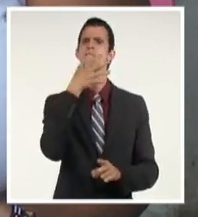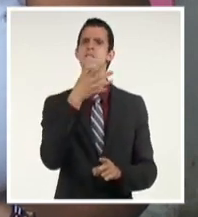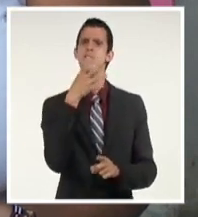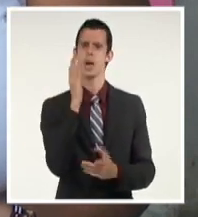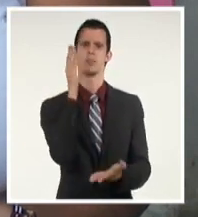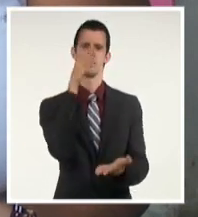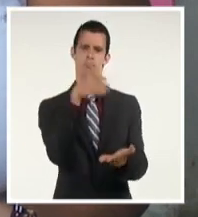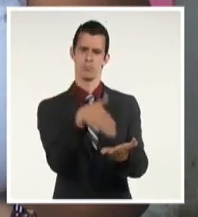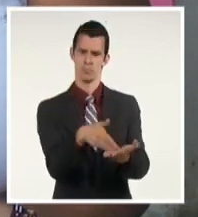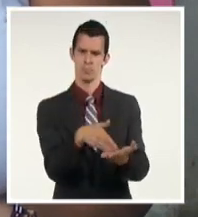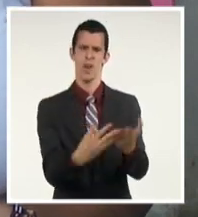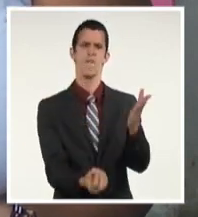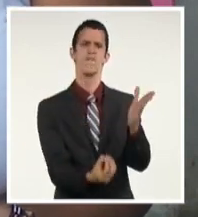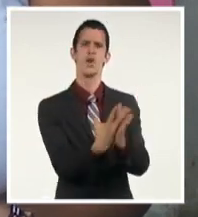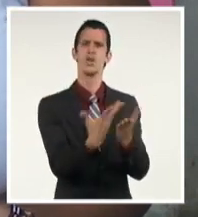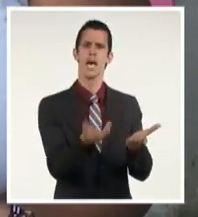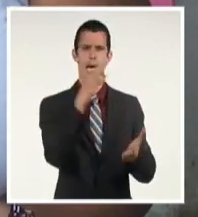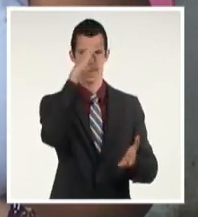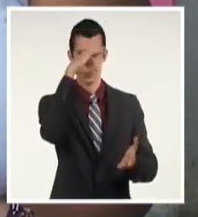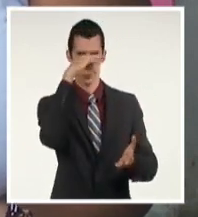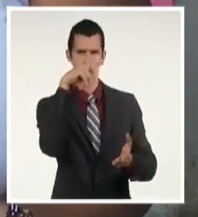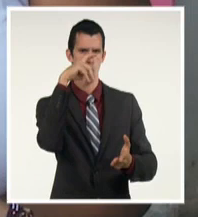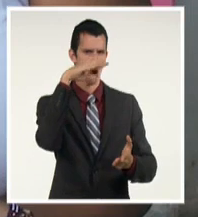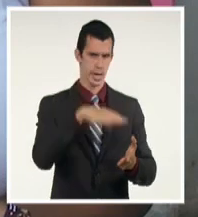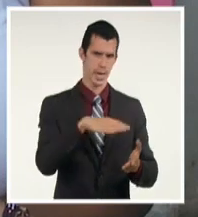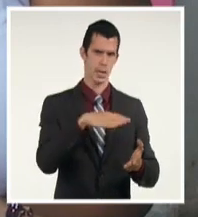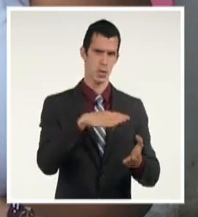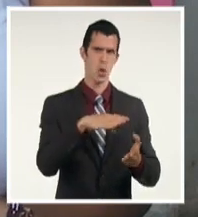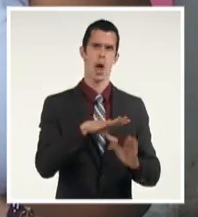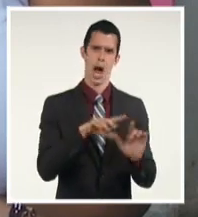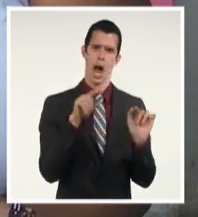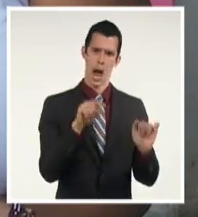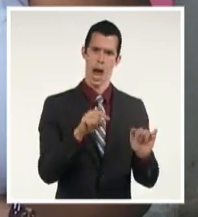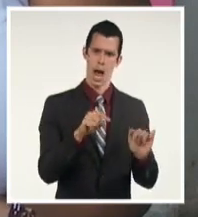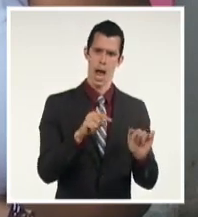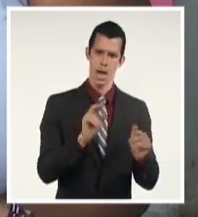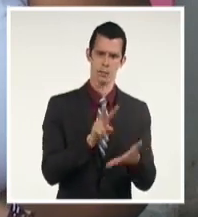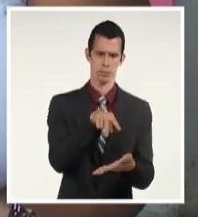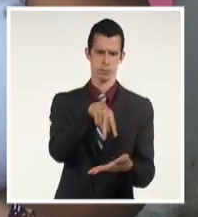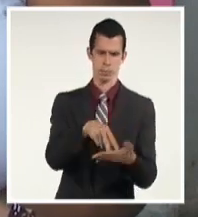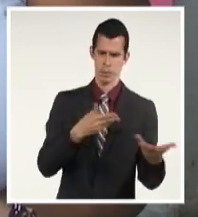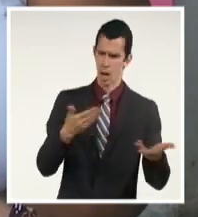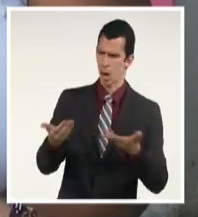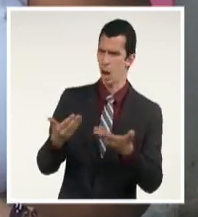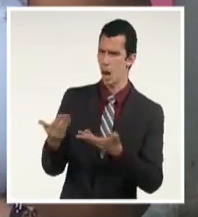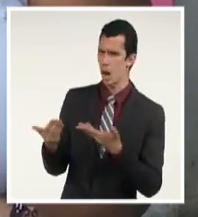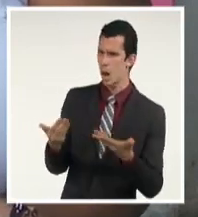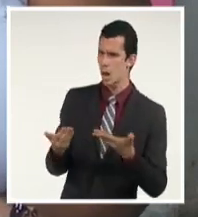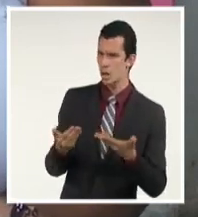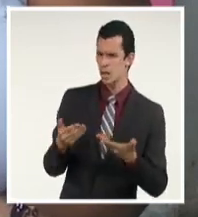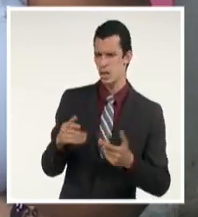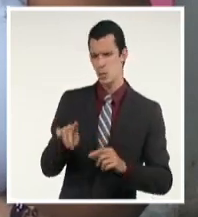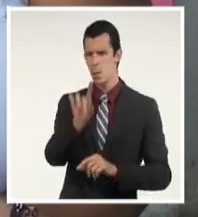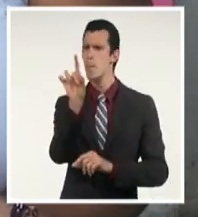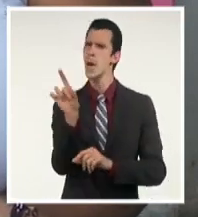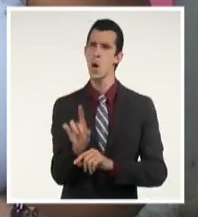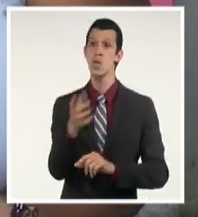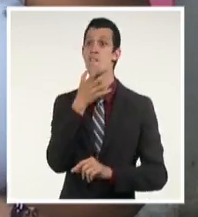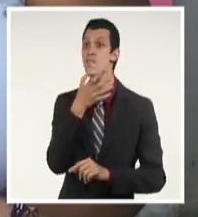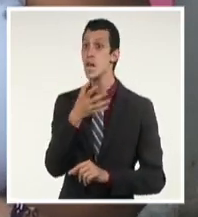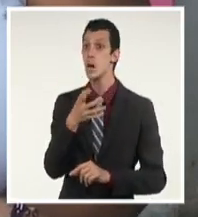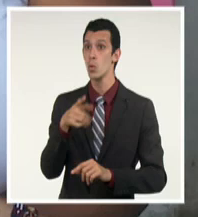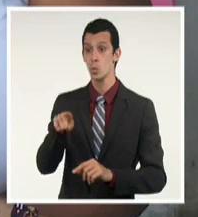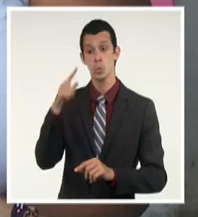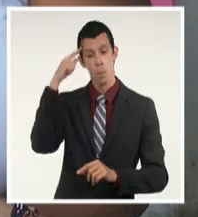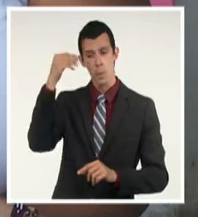y nos preguntó a nosotros si seríamos capaces de hacer nuestras propias viviendas, de arreglar nuestro propio barrio,